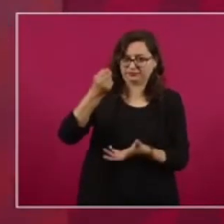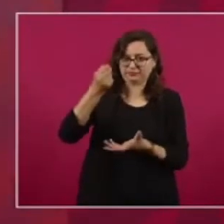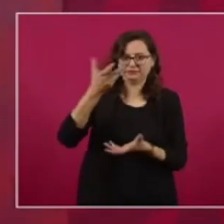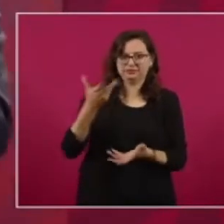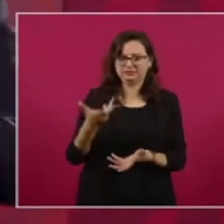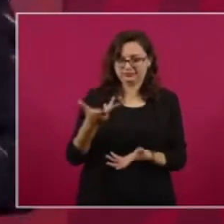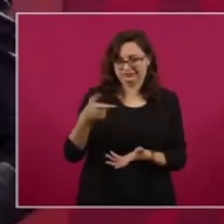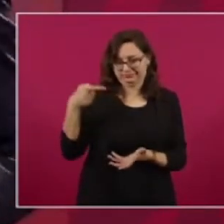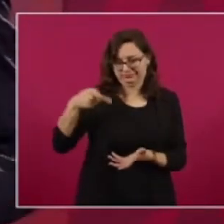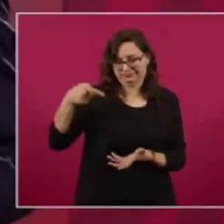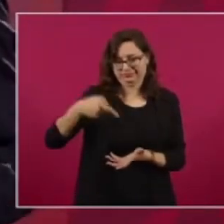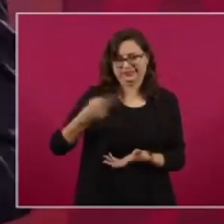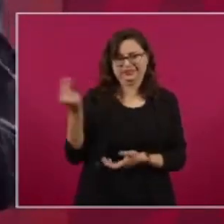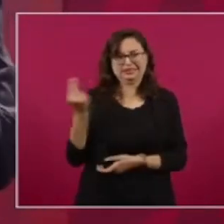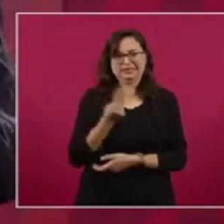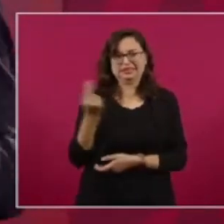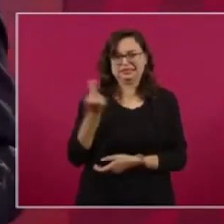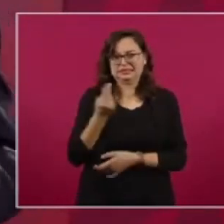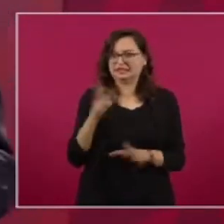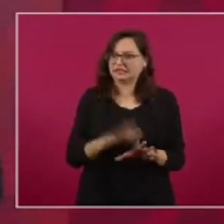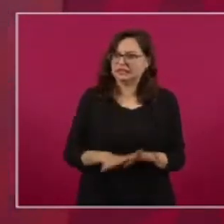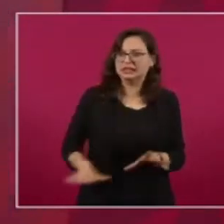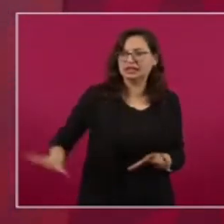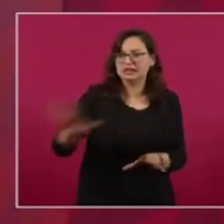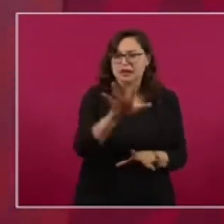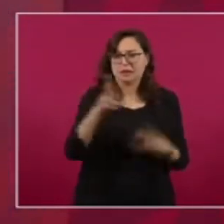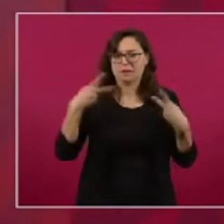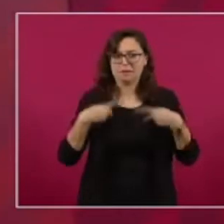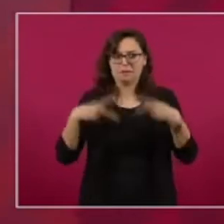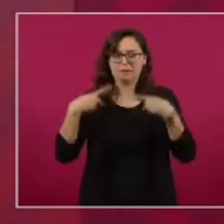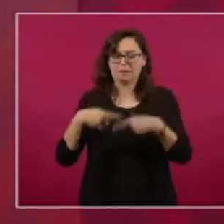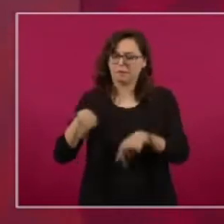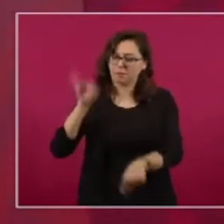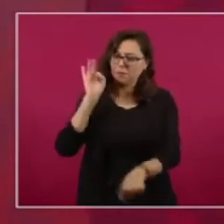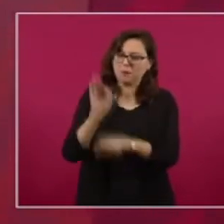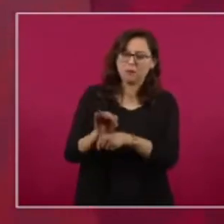para algo en beneficio de la gente,